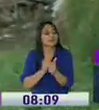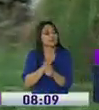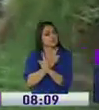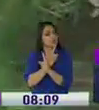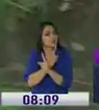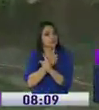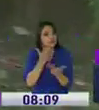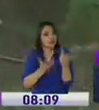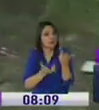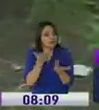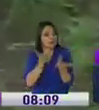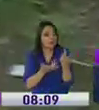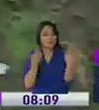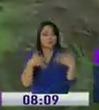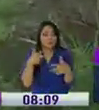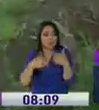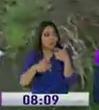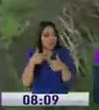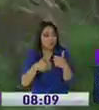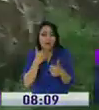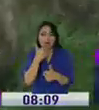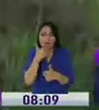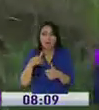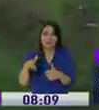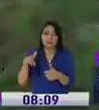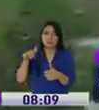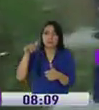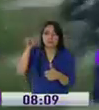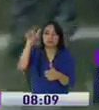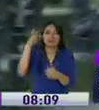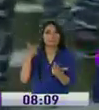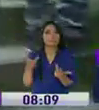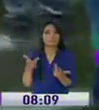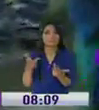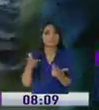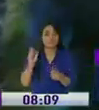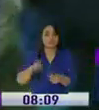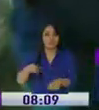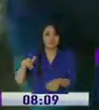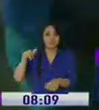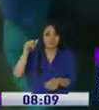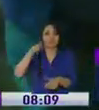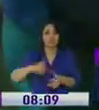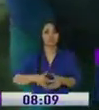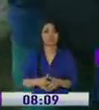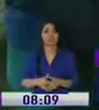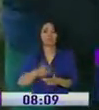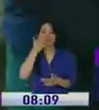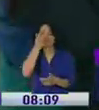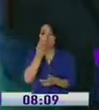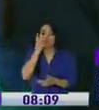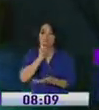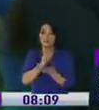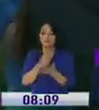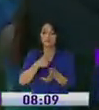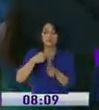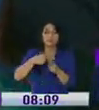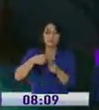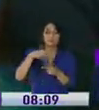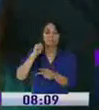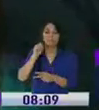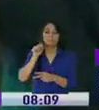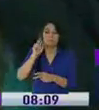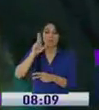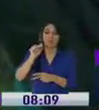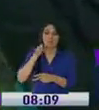vez también tienen que subir por este lugar que no se podría llamar ni escalinata, ¿no? Buenos días, ¿no? Mi nombre es María Flores.